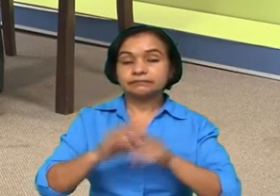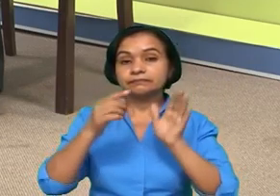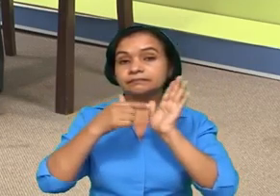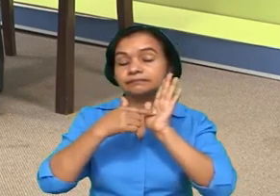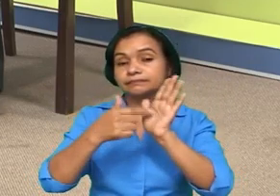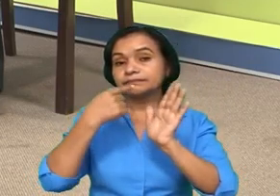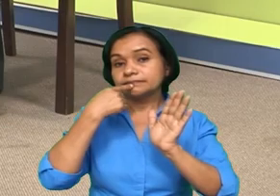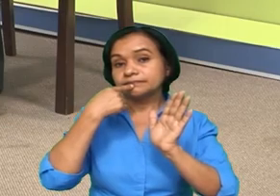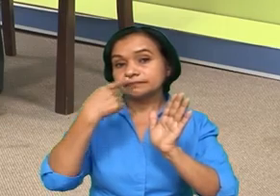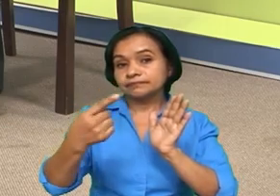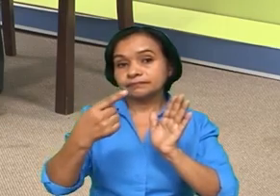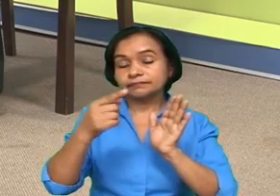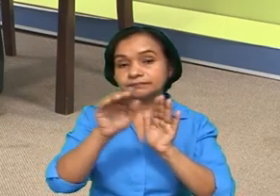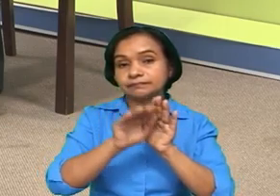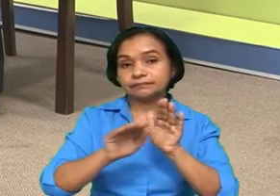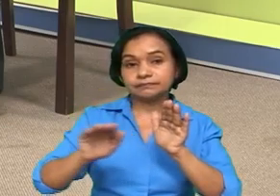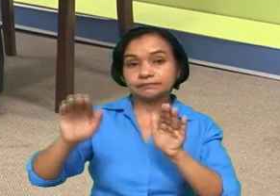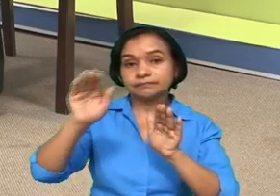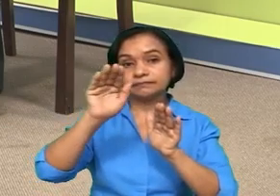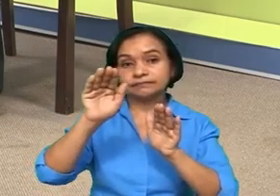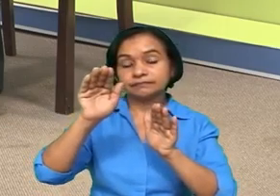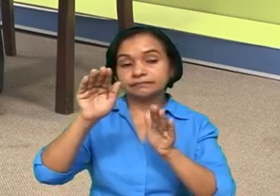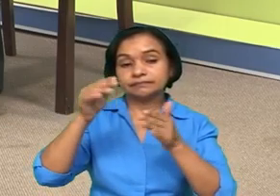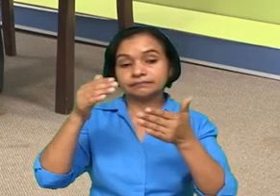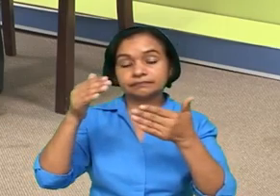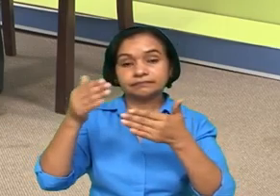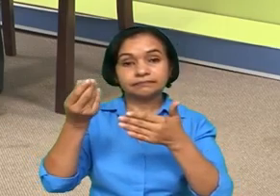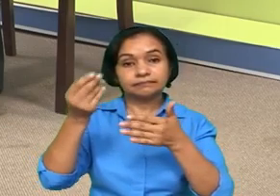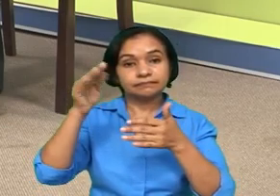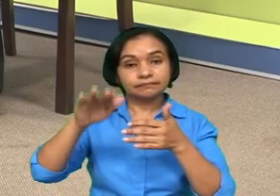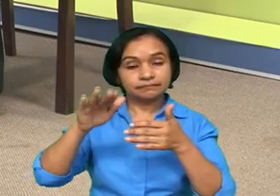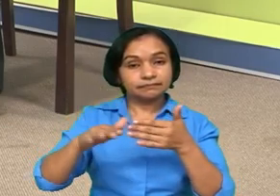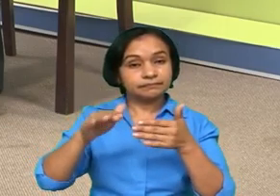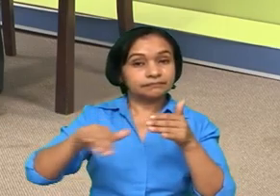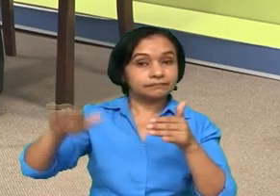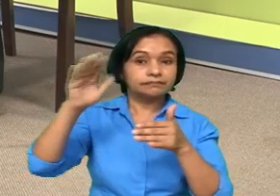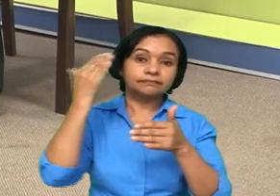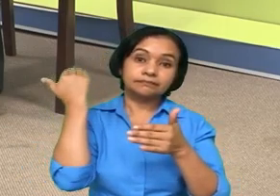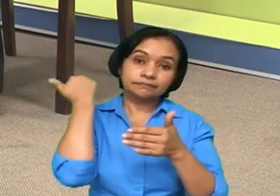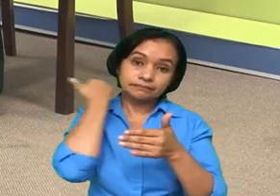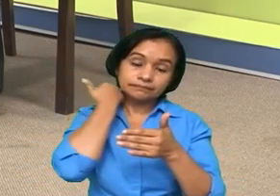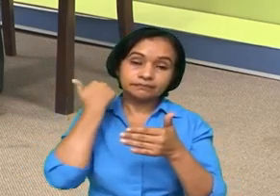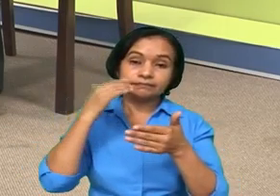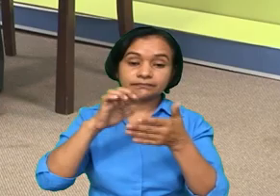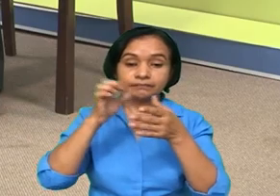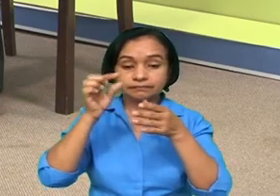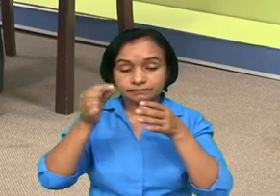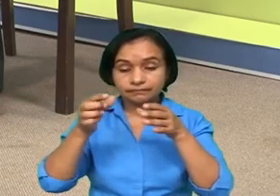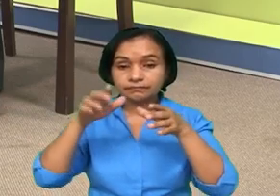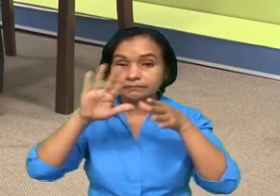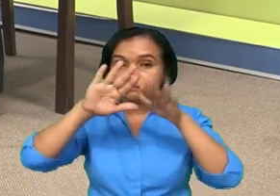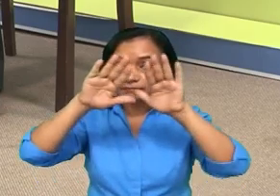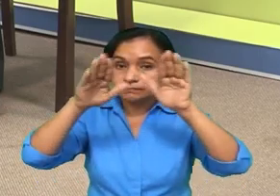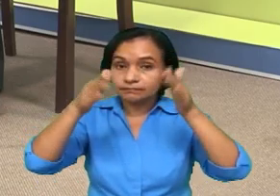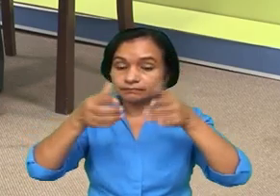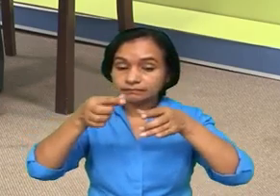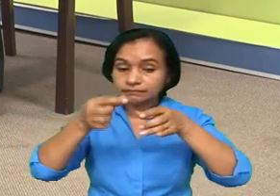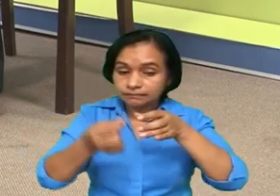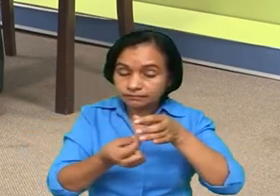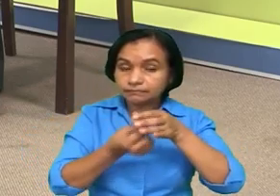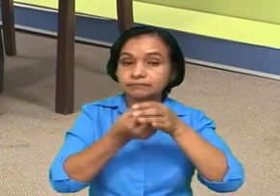decirlo, pero de mayor costo. Por ejemplo, se hace uso bastante de los óvulos, doctora, que es las